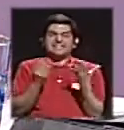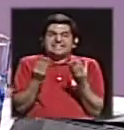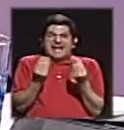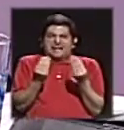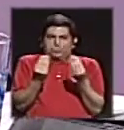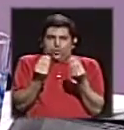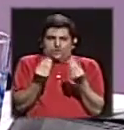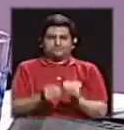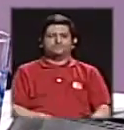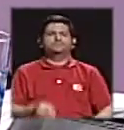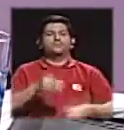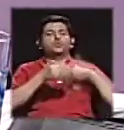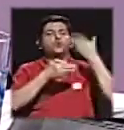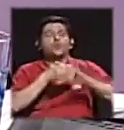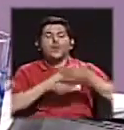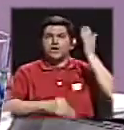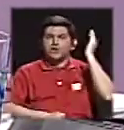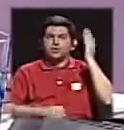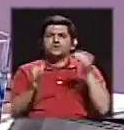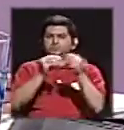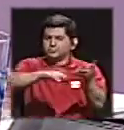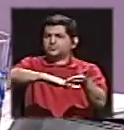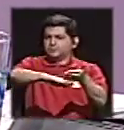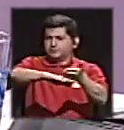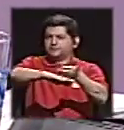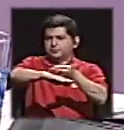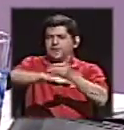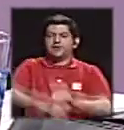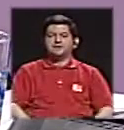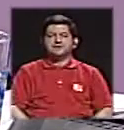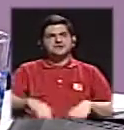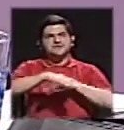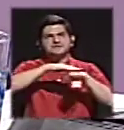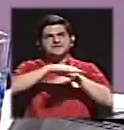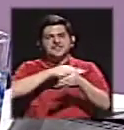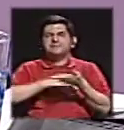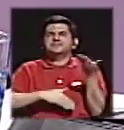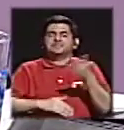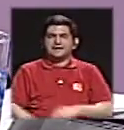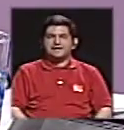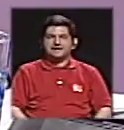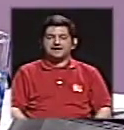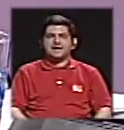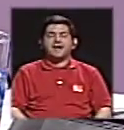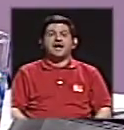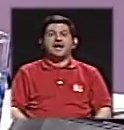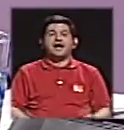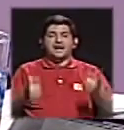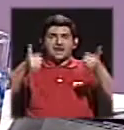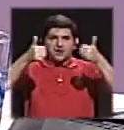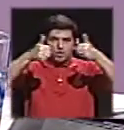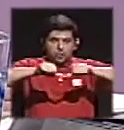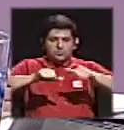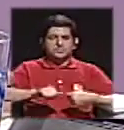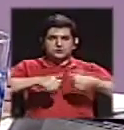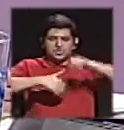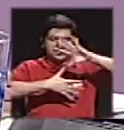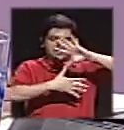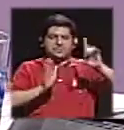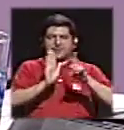terror. Después viene un discurso más avanzado, basado en la Convención Interamericana de